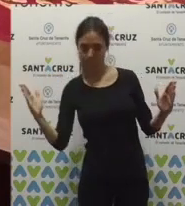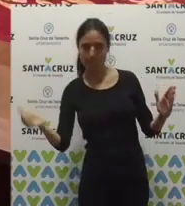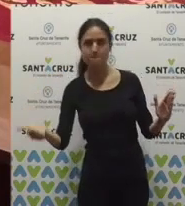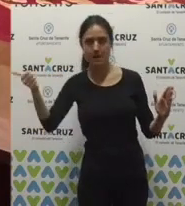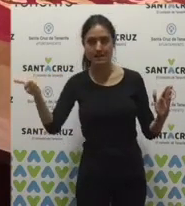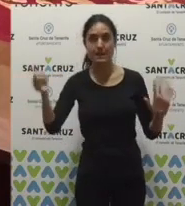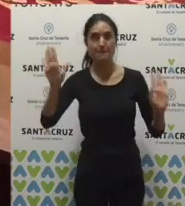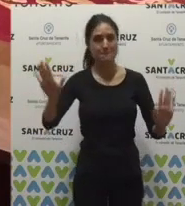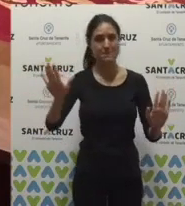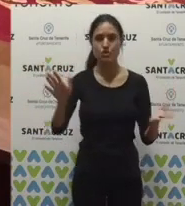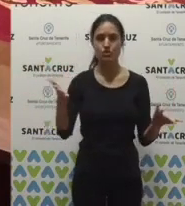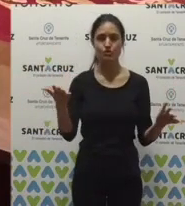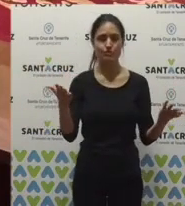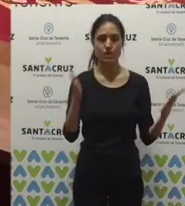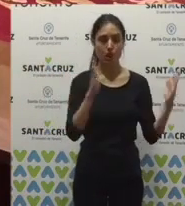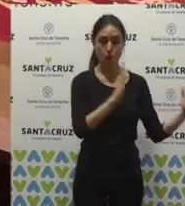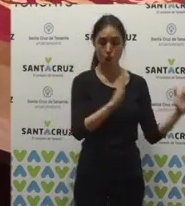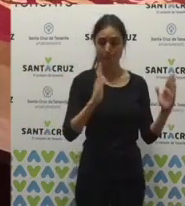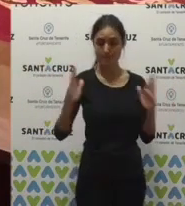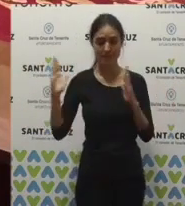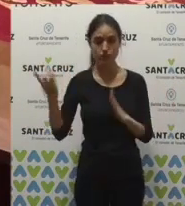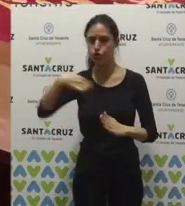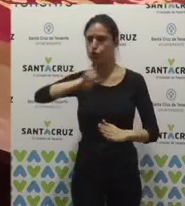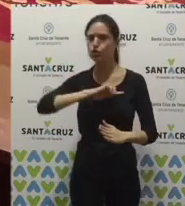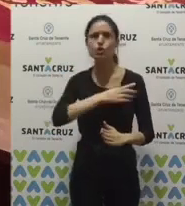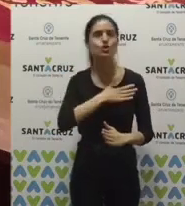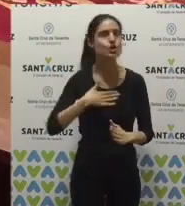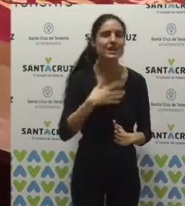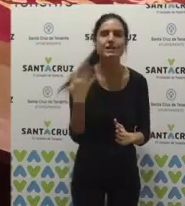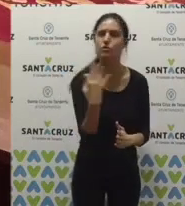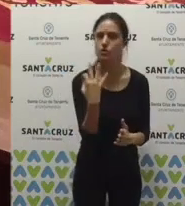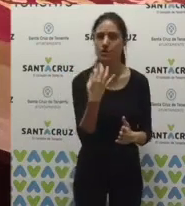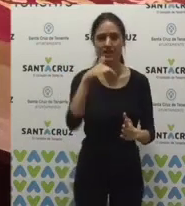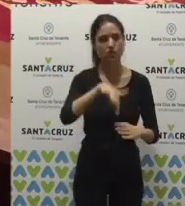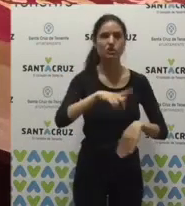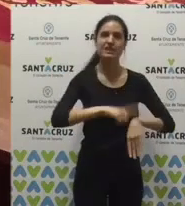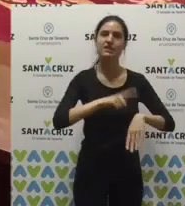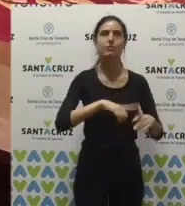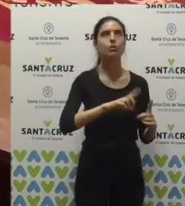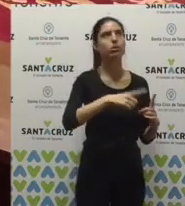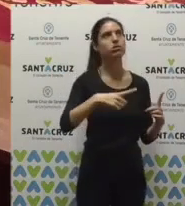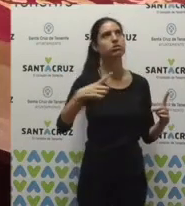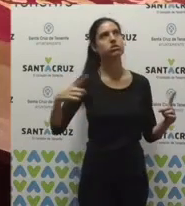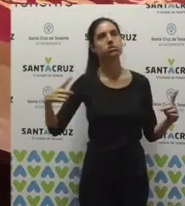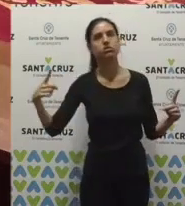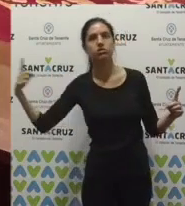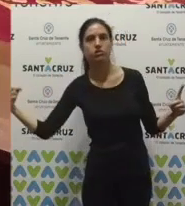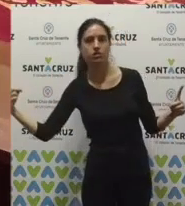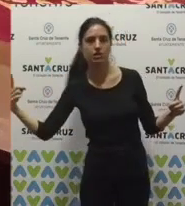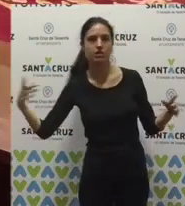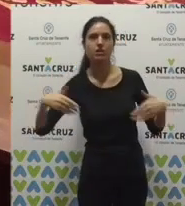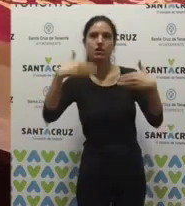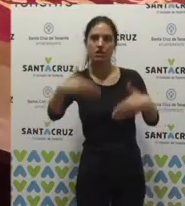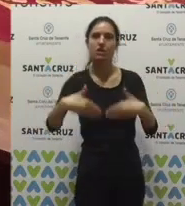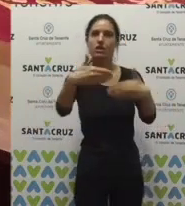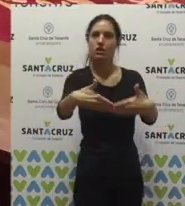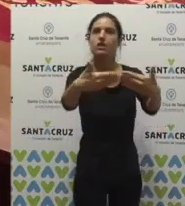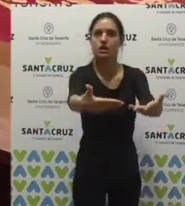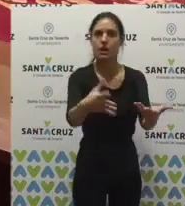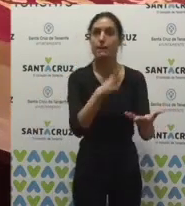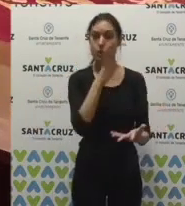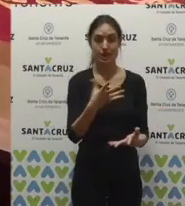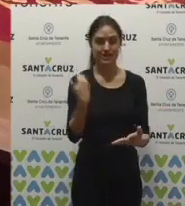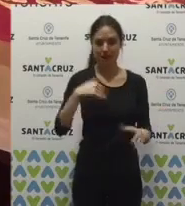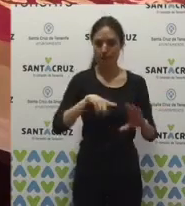y con los plazos que nosotros hemos puesto lo que no queremos es que se se dilate esto en el tiempo porque lo que necesita ahora mismo son crear puestos de